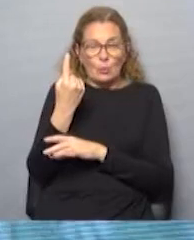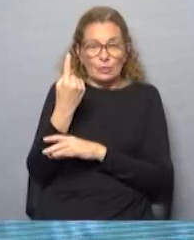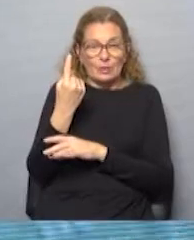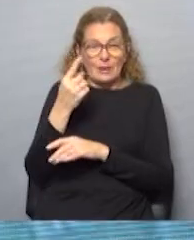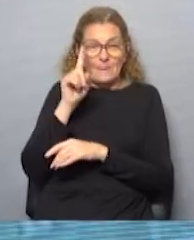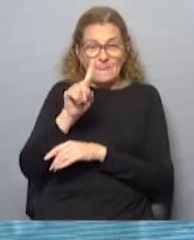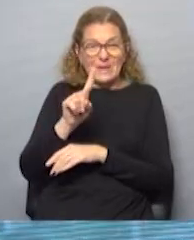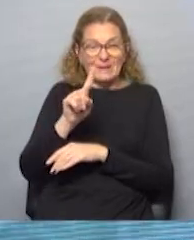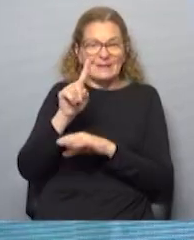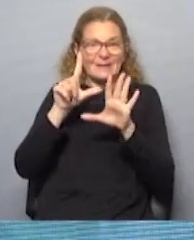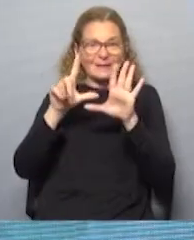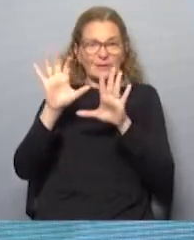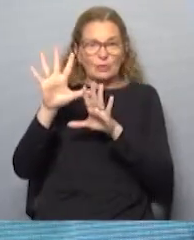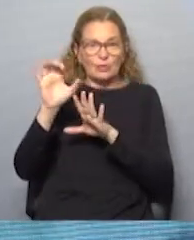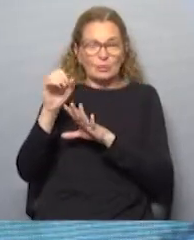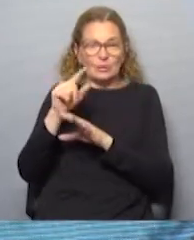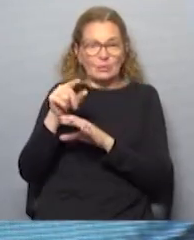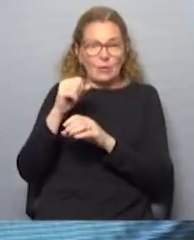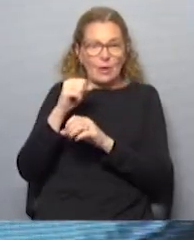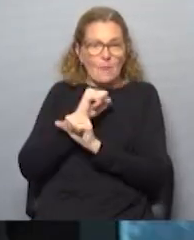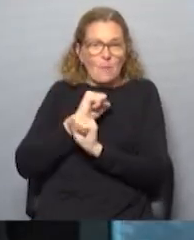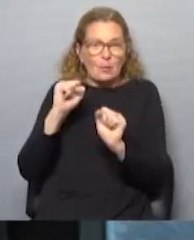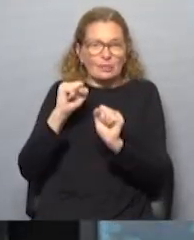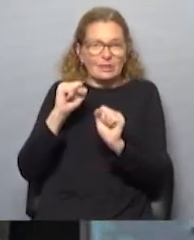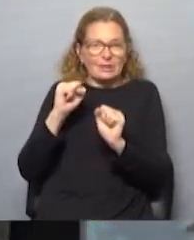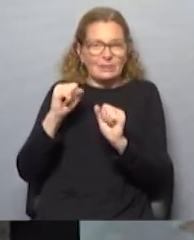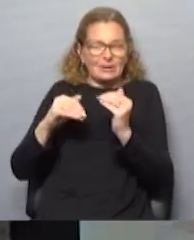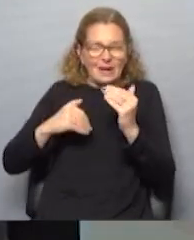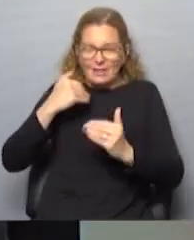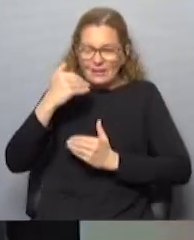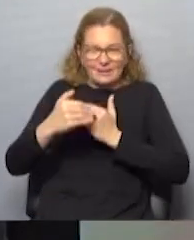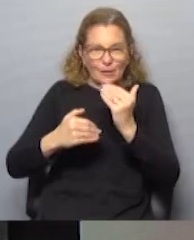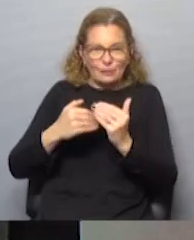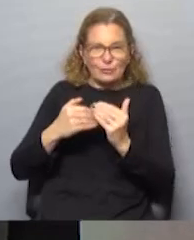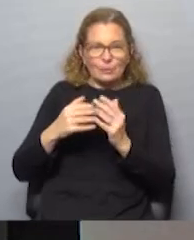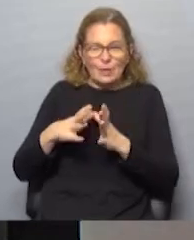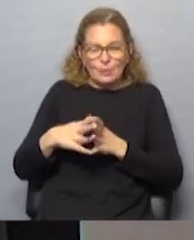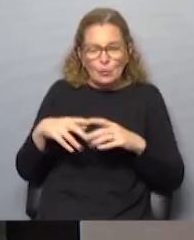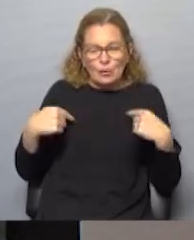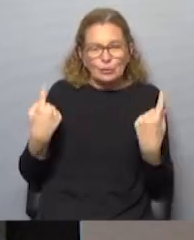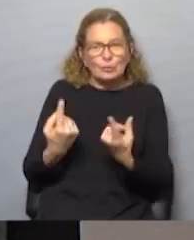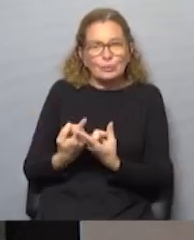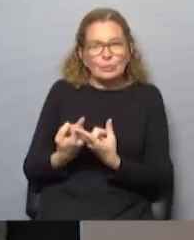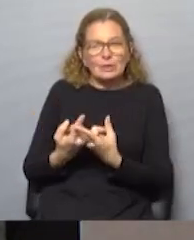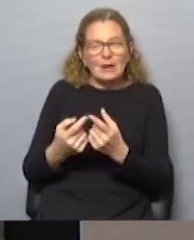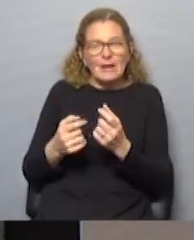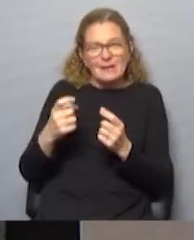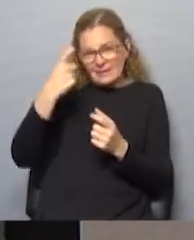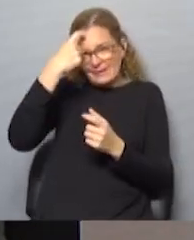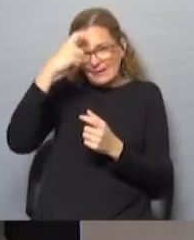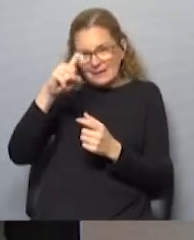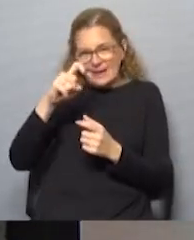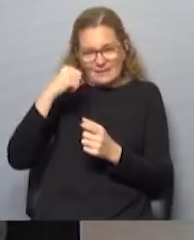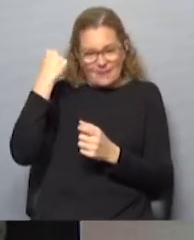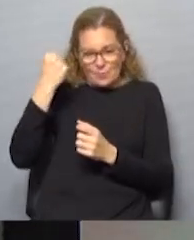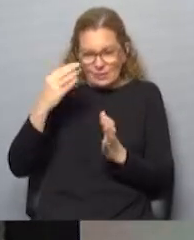1750 eso imposibilita el desarrollo si no hay no hay una estructura de innovación y una estructura de ciencia dura que